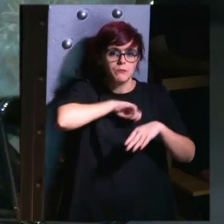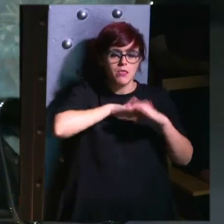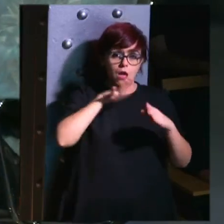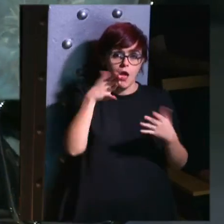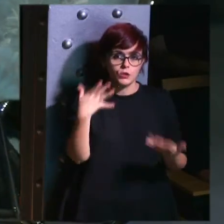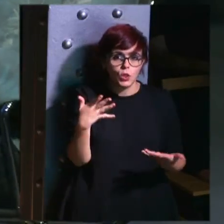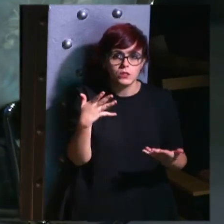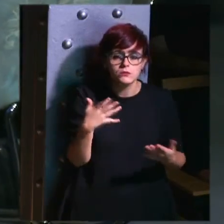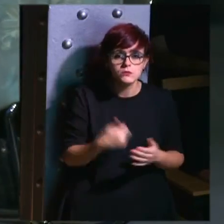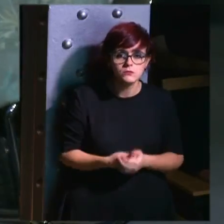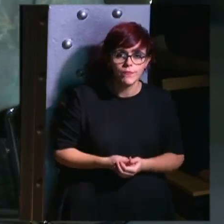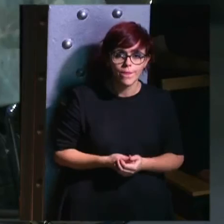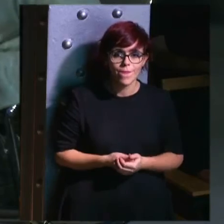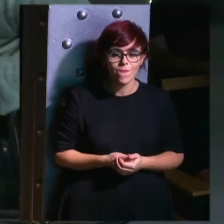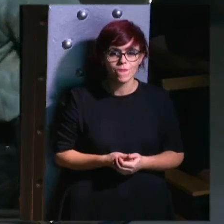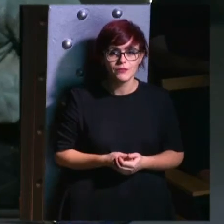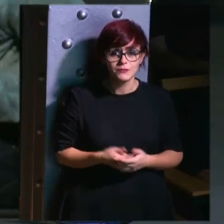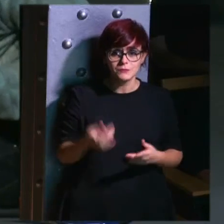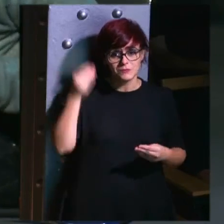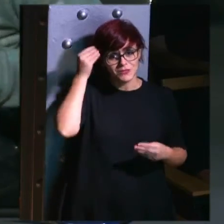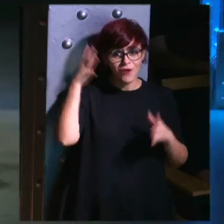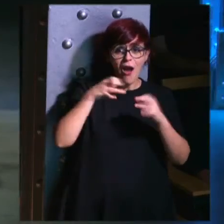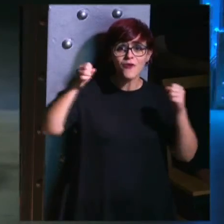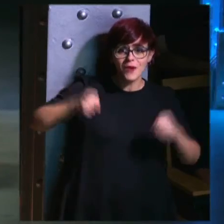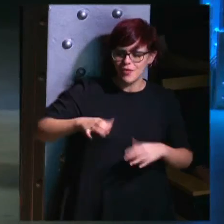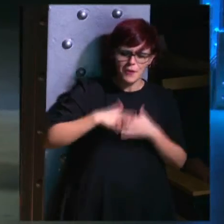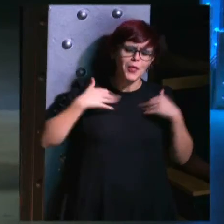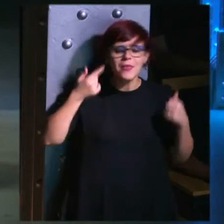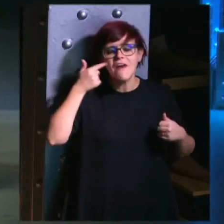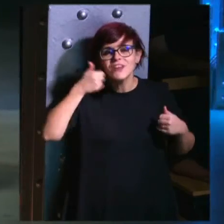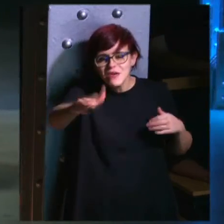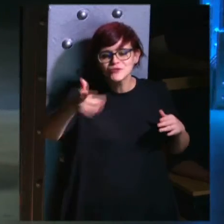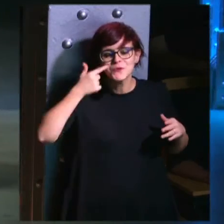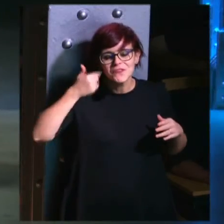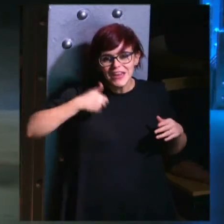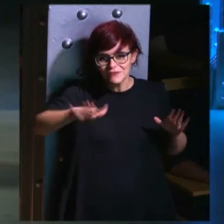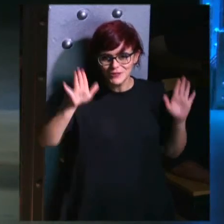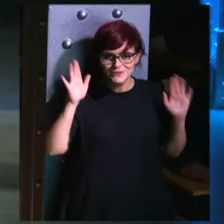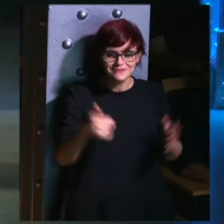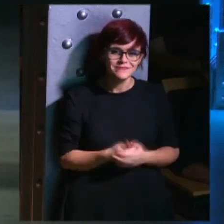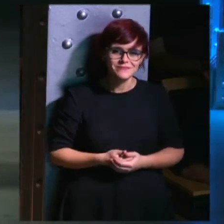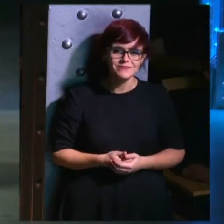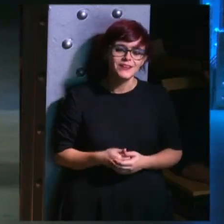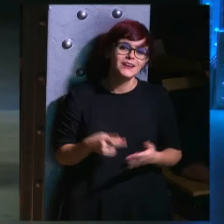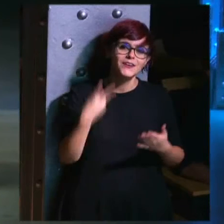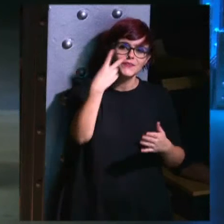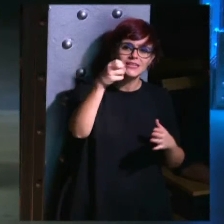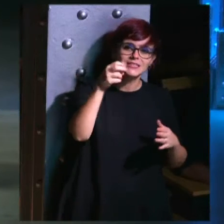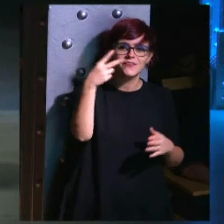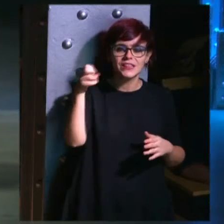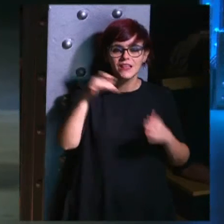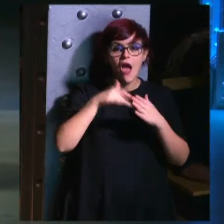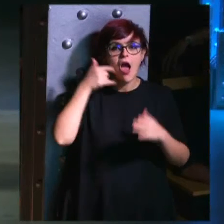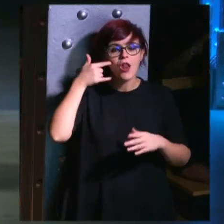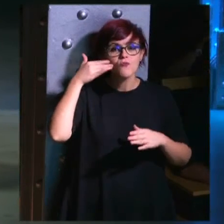voy a llegar a otros hogares. Estamos de acuerdo en que es un proceso y que el horizonte 2020 suena como